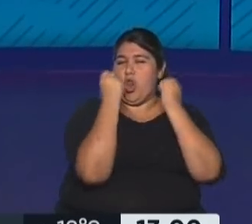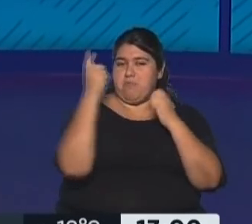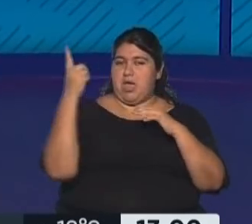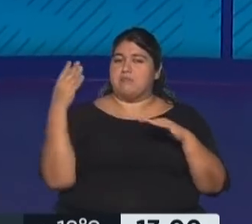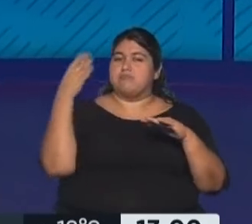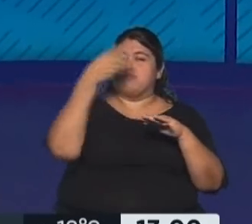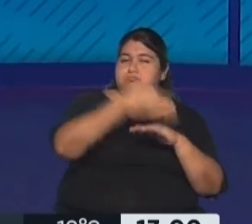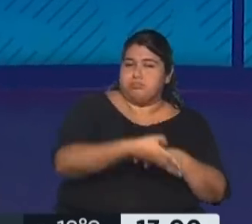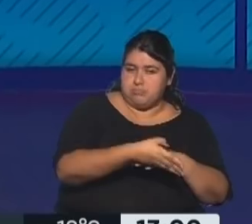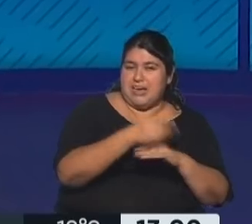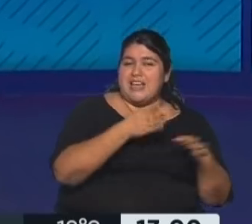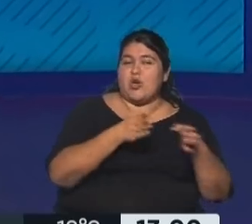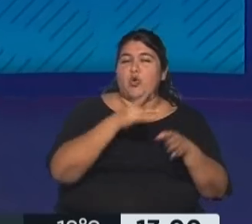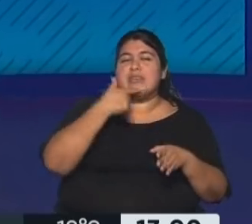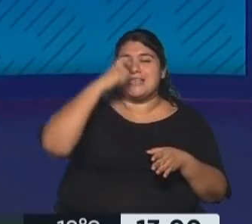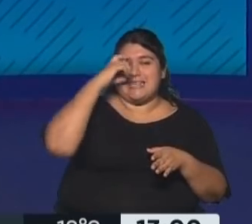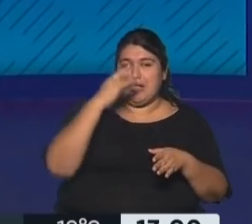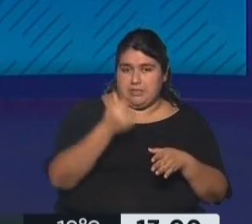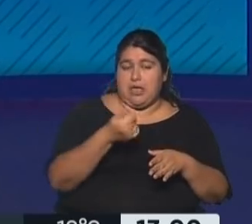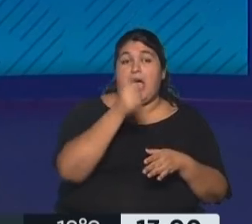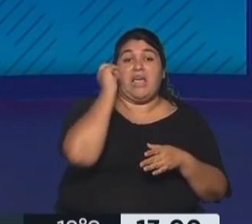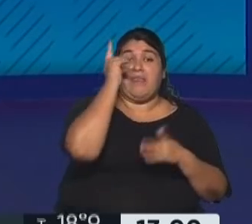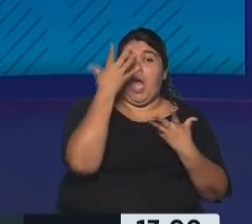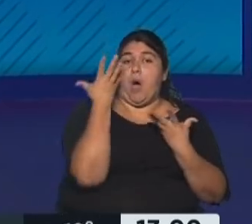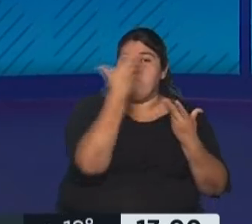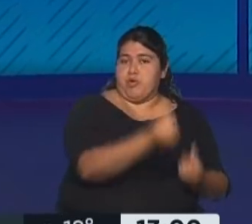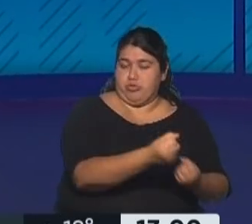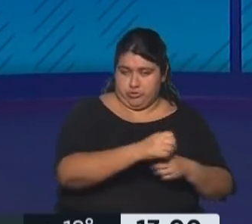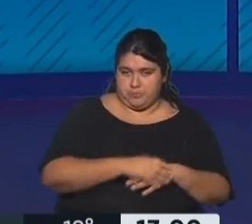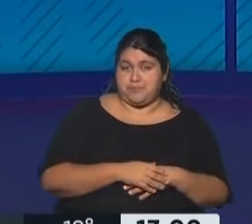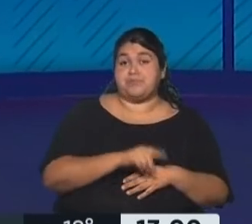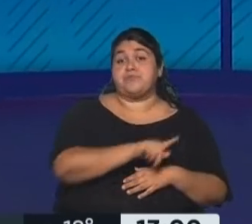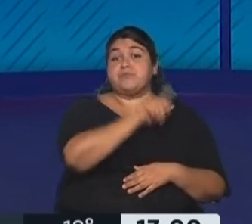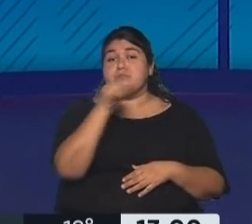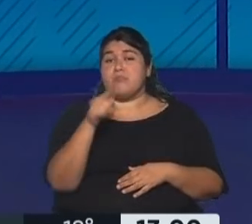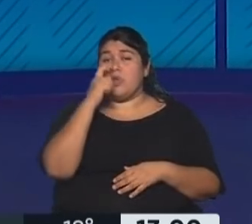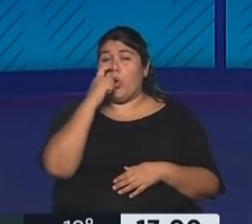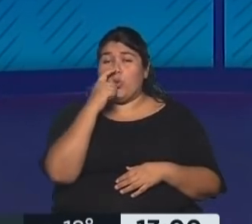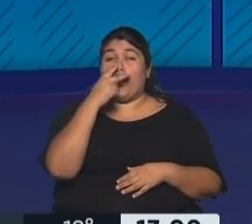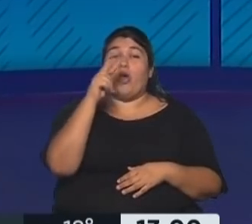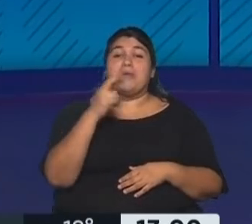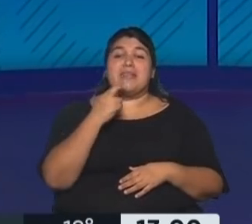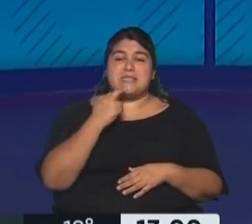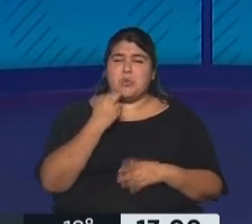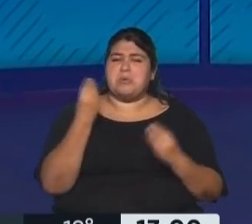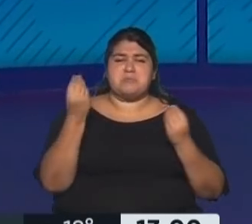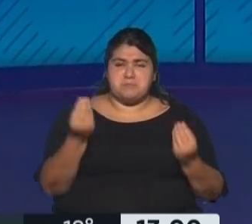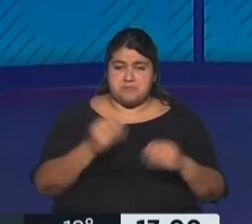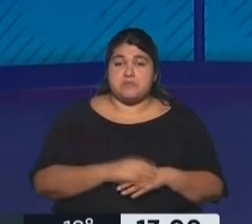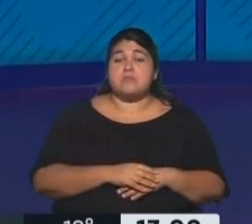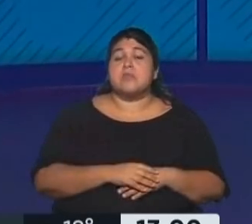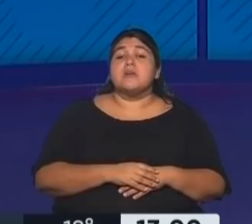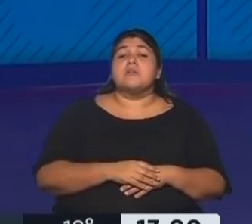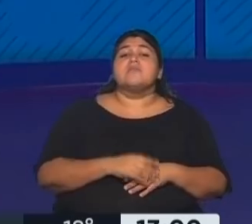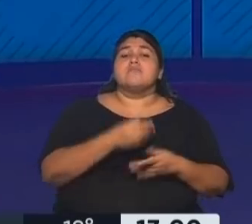la Seda y apoya la iniciativa. Vamos, Leticia, junio de 2019. ¿Qué pasaba? Sí, es la Declaración